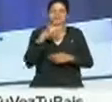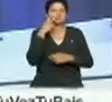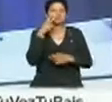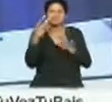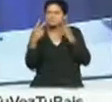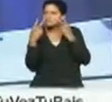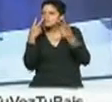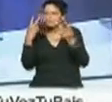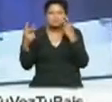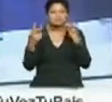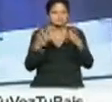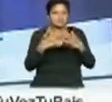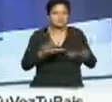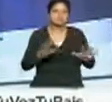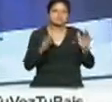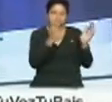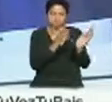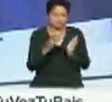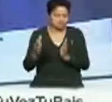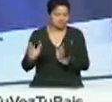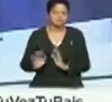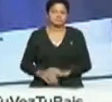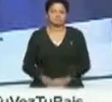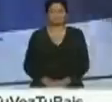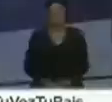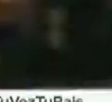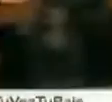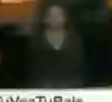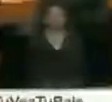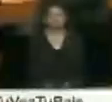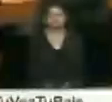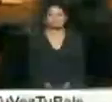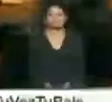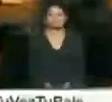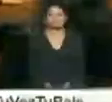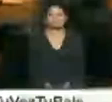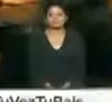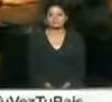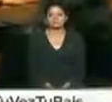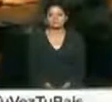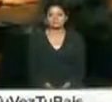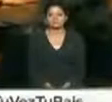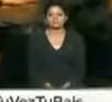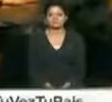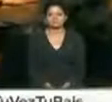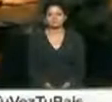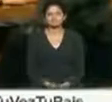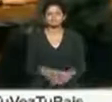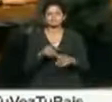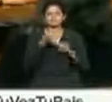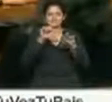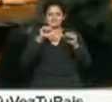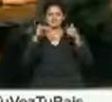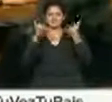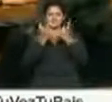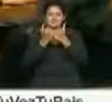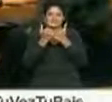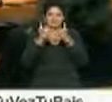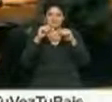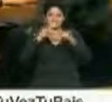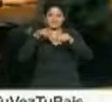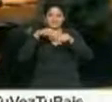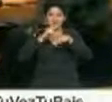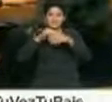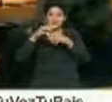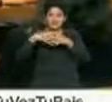tránsito desplegarán un amplio operativo vial. Los preparativos para la Asamblea sobre el Desarrollo Urbano Hábitat 3 en